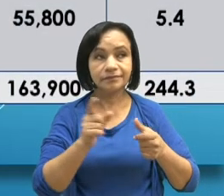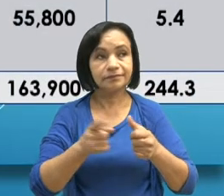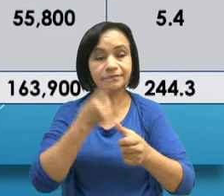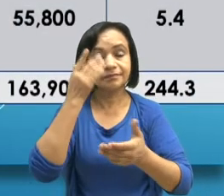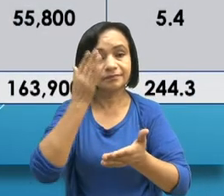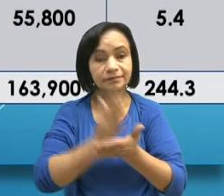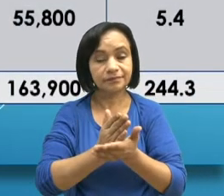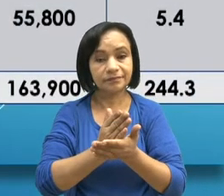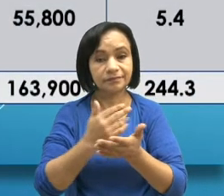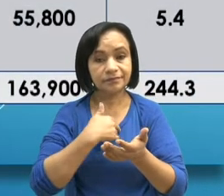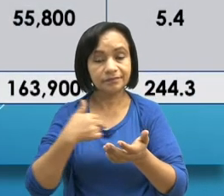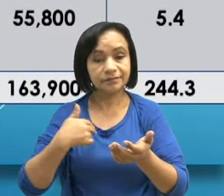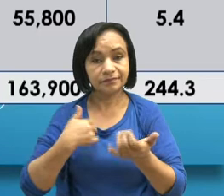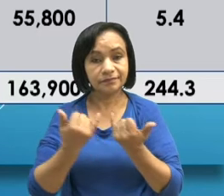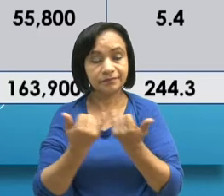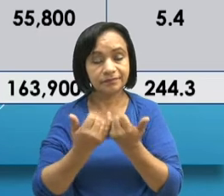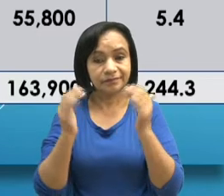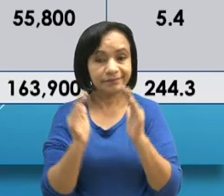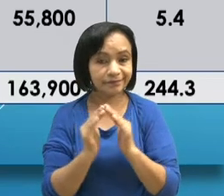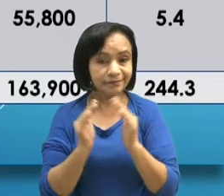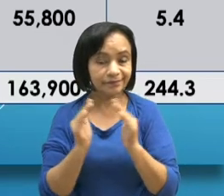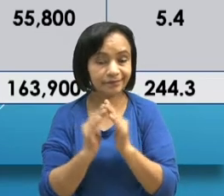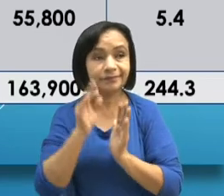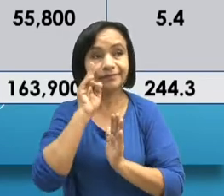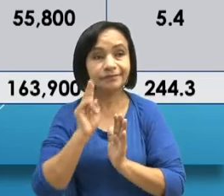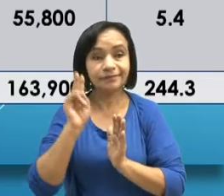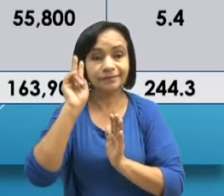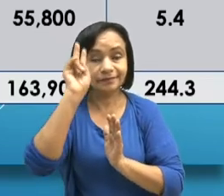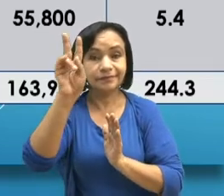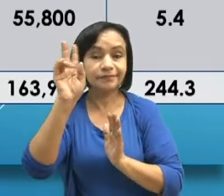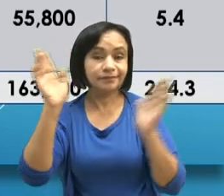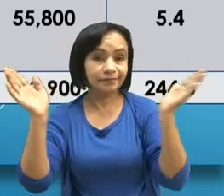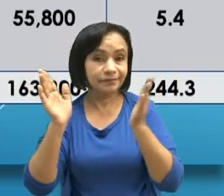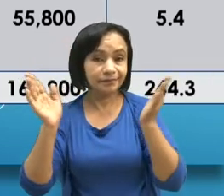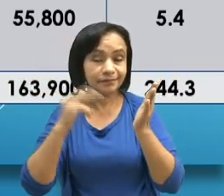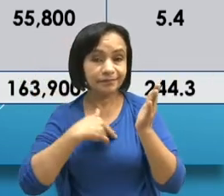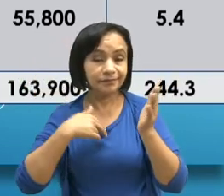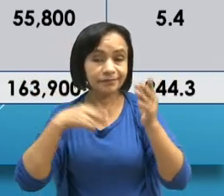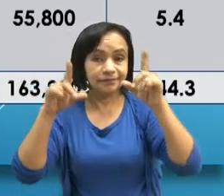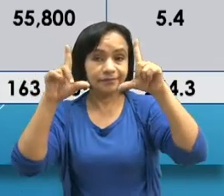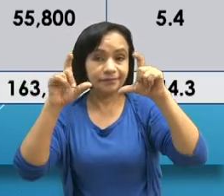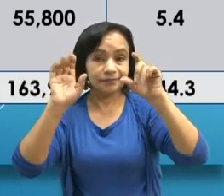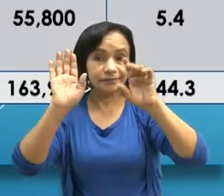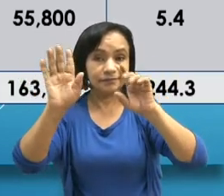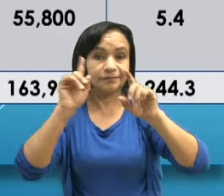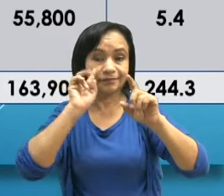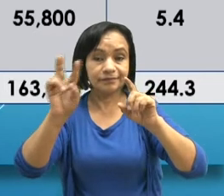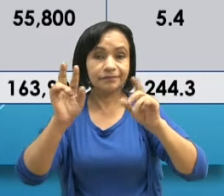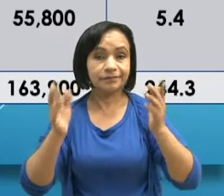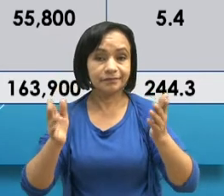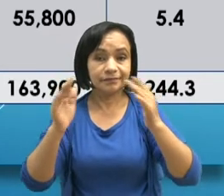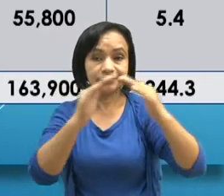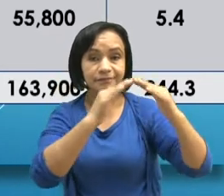vez un sistema en sus hogares. Y ahí vemos tenemos, en pantalla. Ahí tenemos nosotros en esa filmina